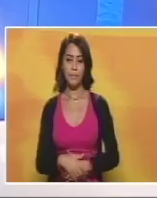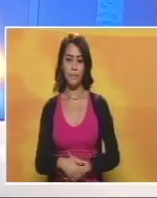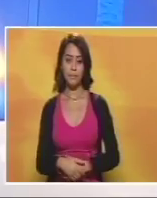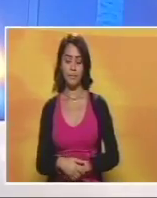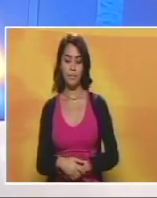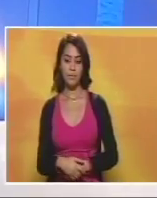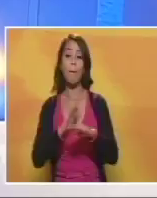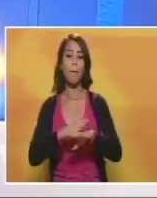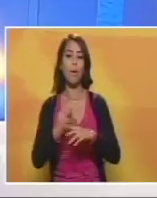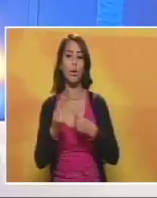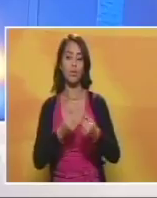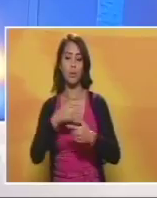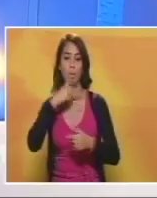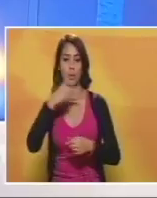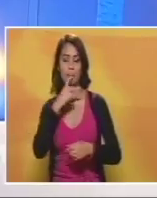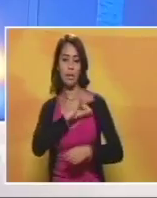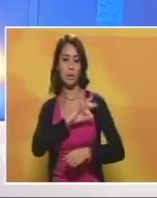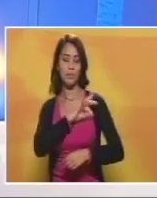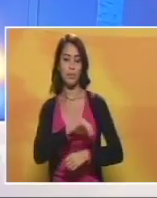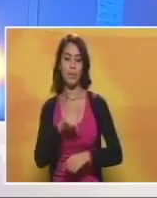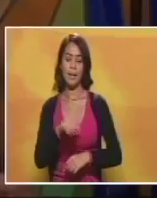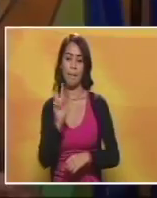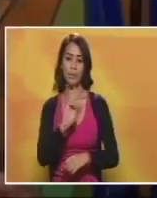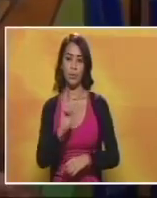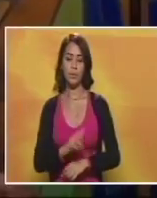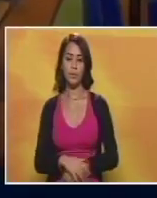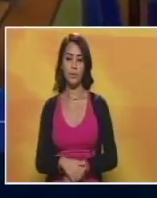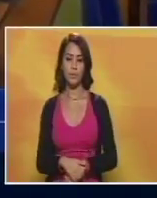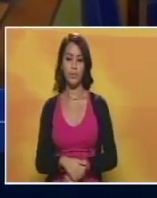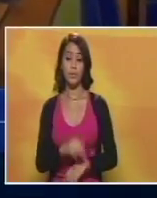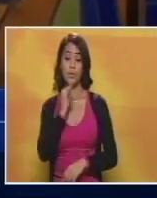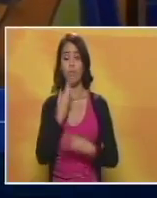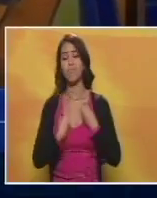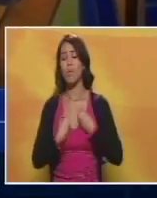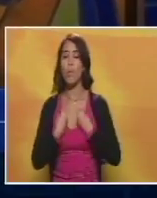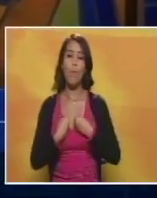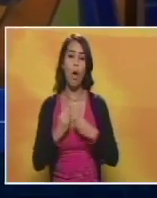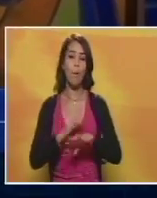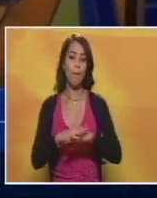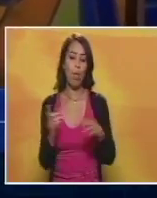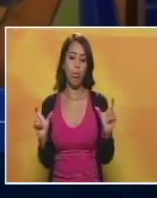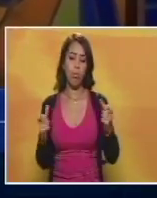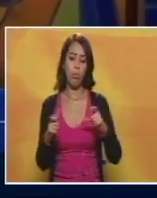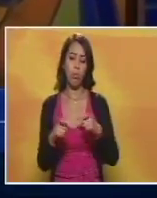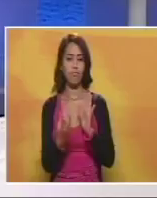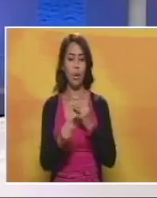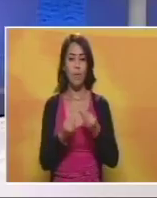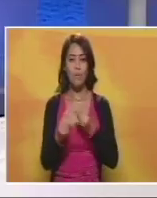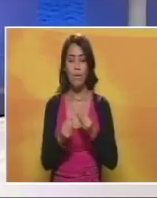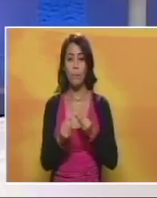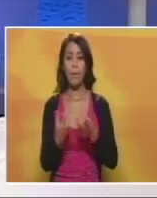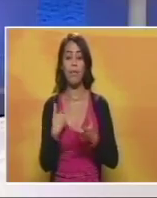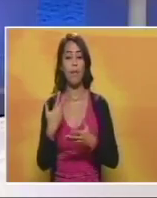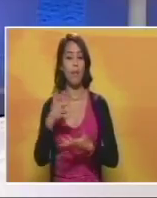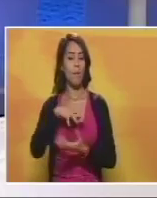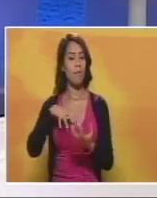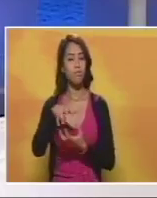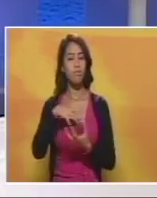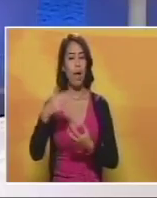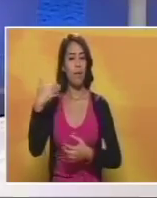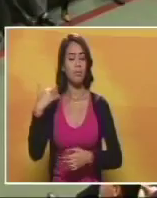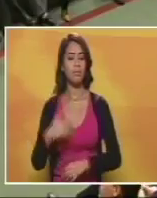actas, perpetraron un fraude gigantesco. Y uno ve Almagro, la